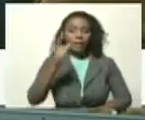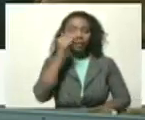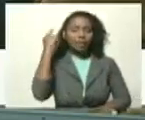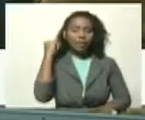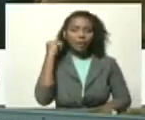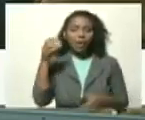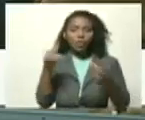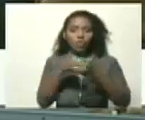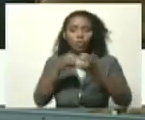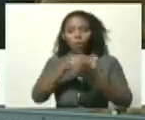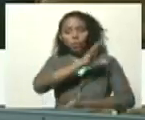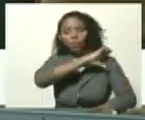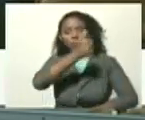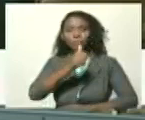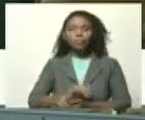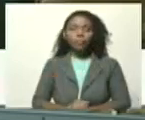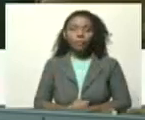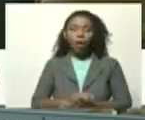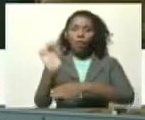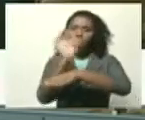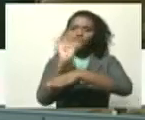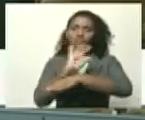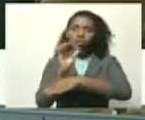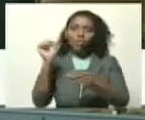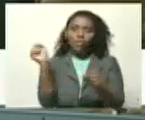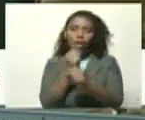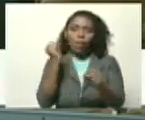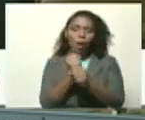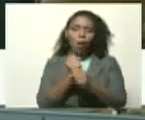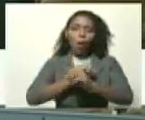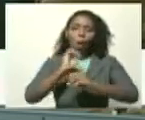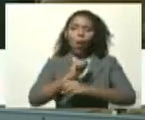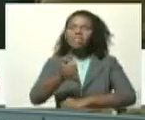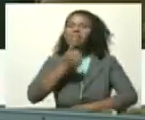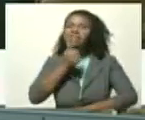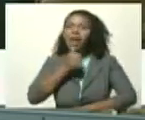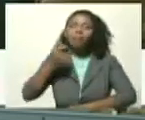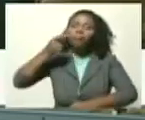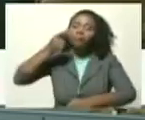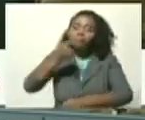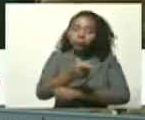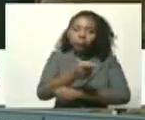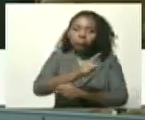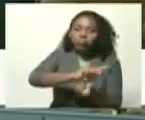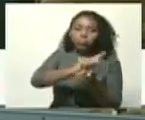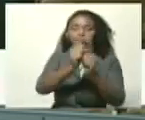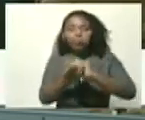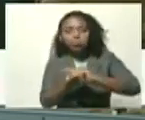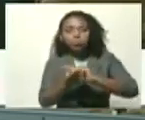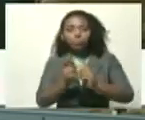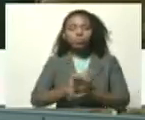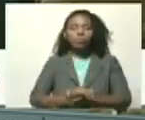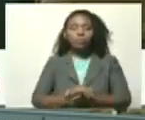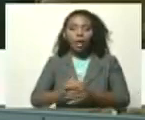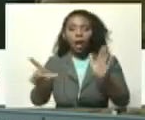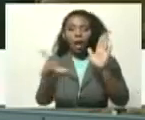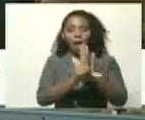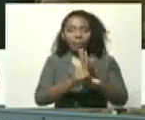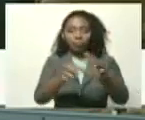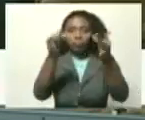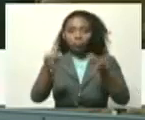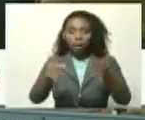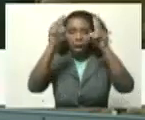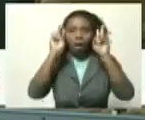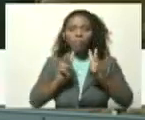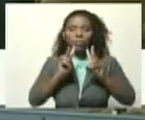la junta directiva en funciones o de quien deba suplirlo o suplirla legalmente.